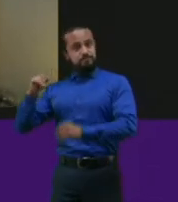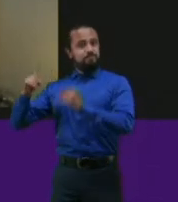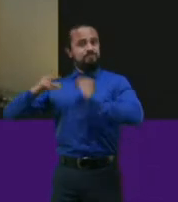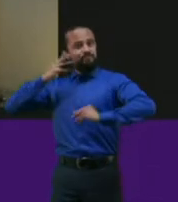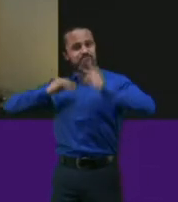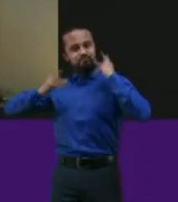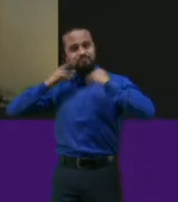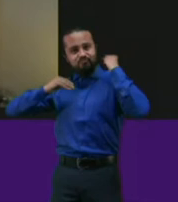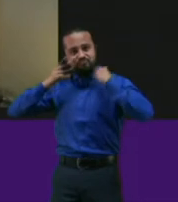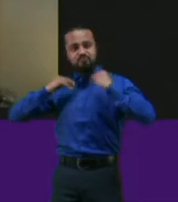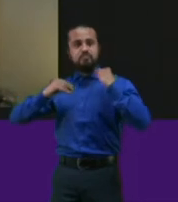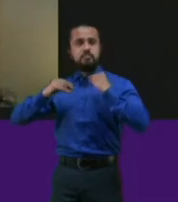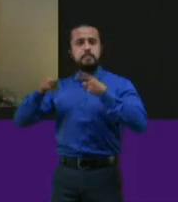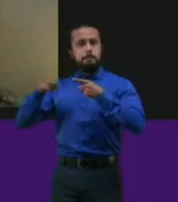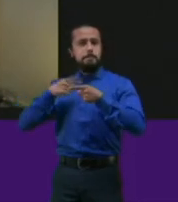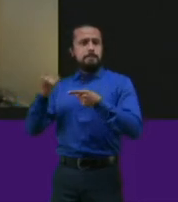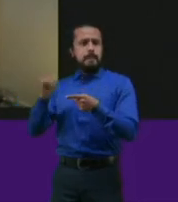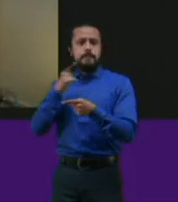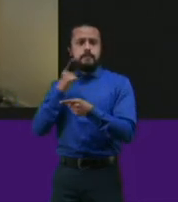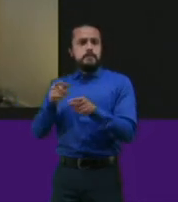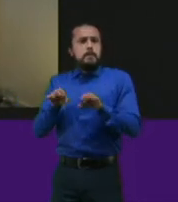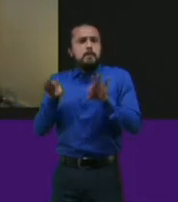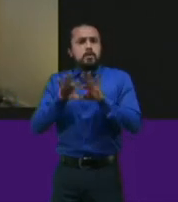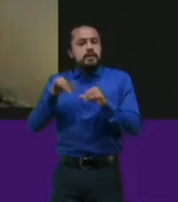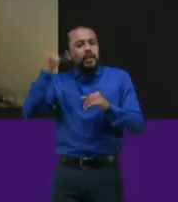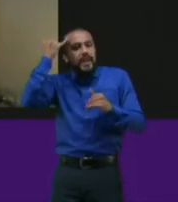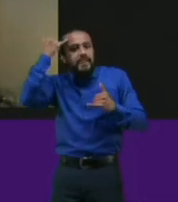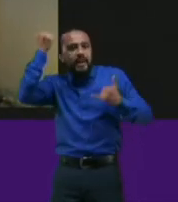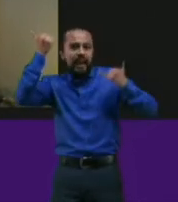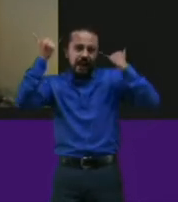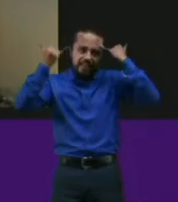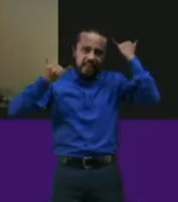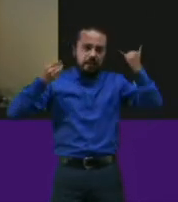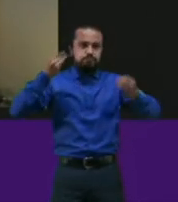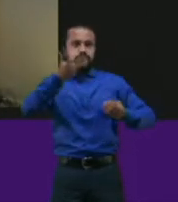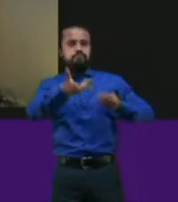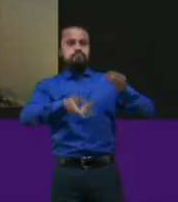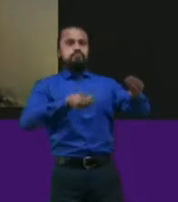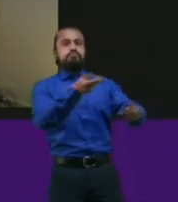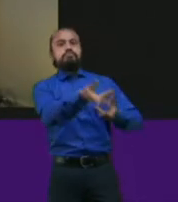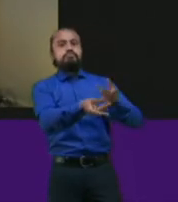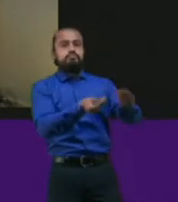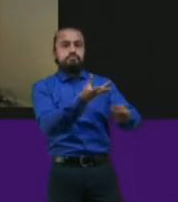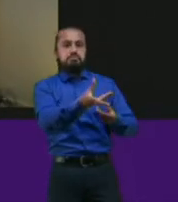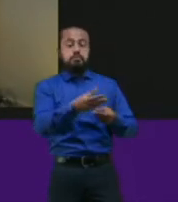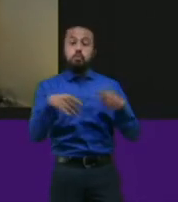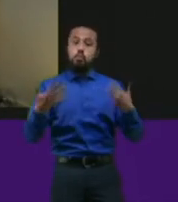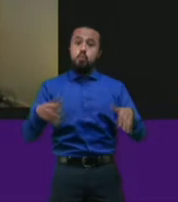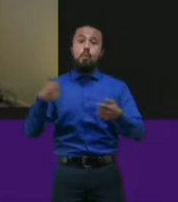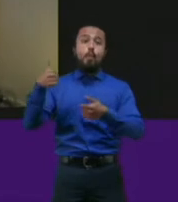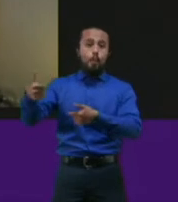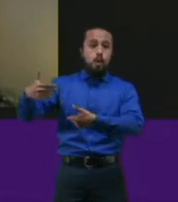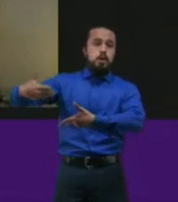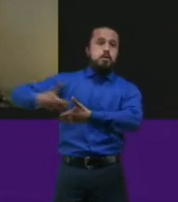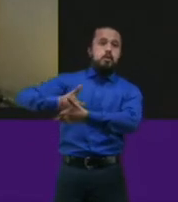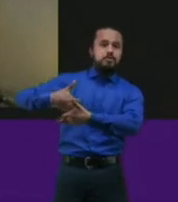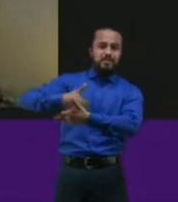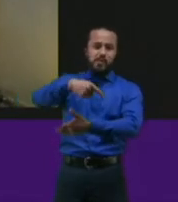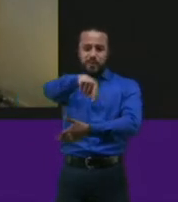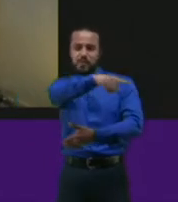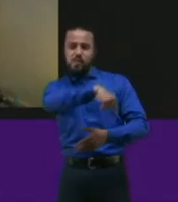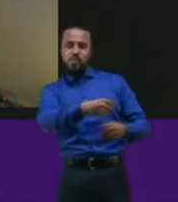experimentación, que con humildad también hay que soltar esas ideas. Entonces, me parece un consejo súper bueno para todos estos chicos